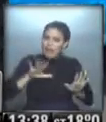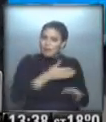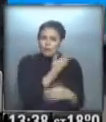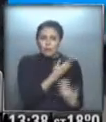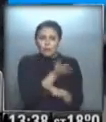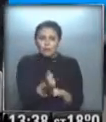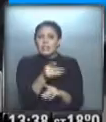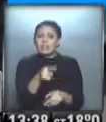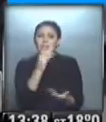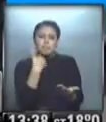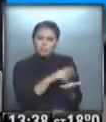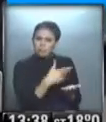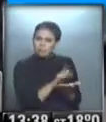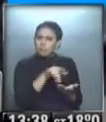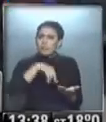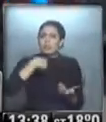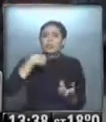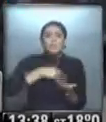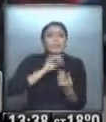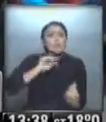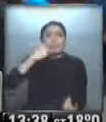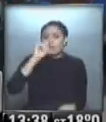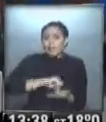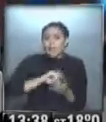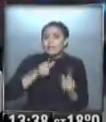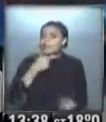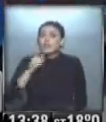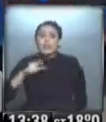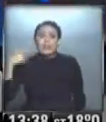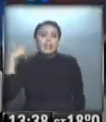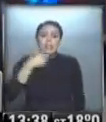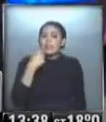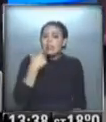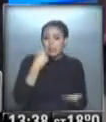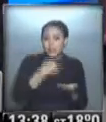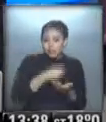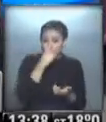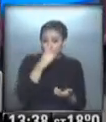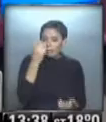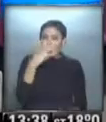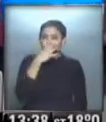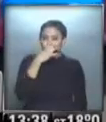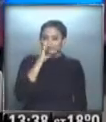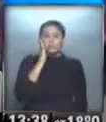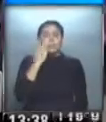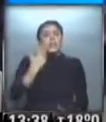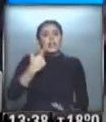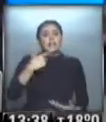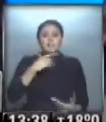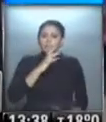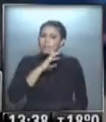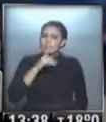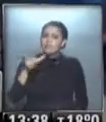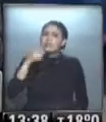solamente la maltrataron la discriminado por ser extranjera no les quisiera ahondar la dosis completa que se le da a la anestesia para que sienta el dolor